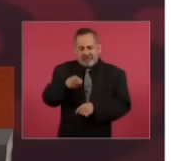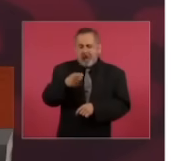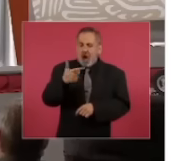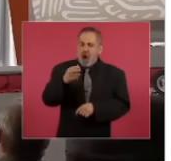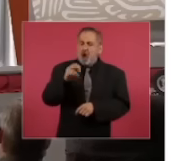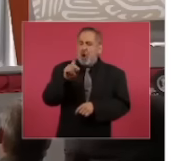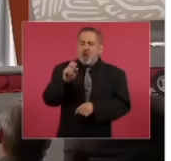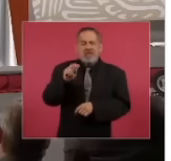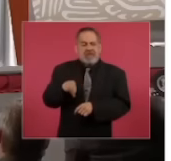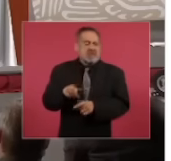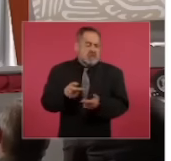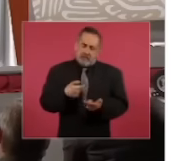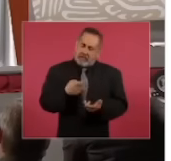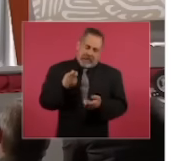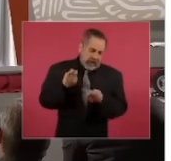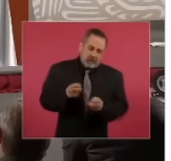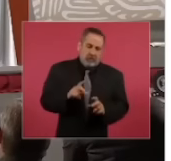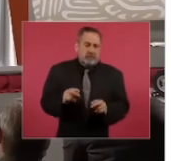Golden,